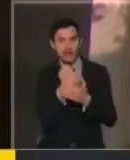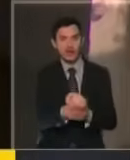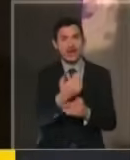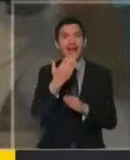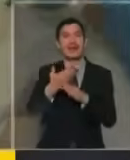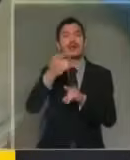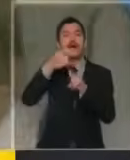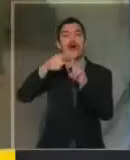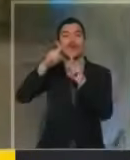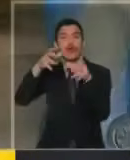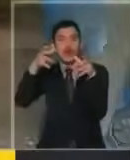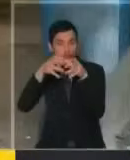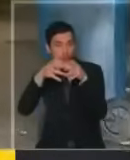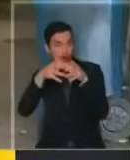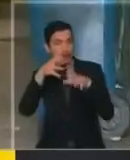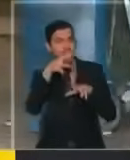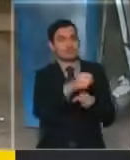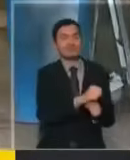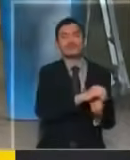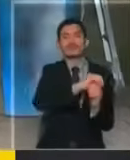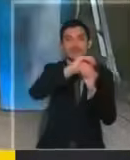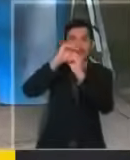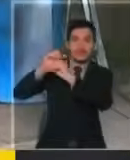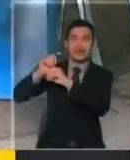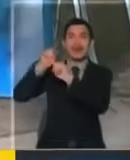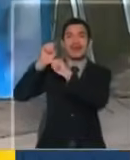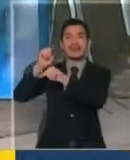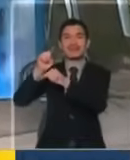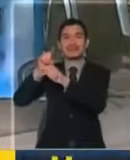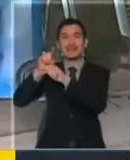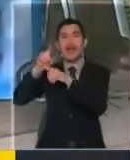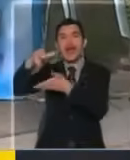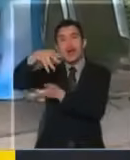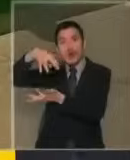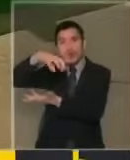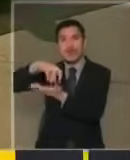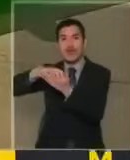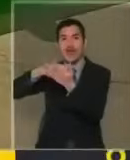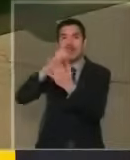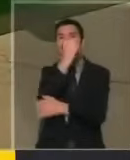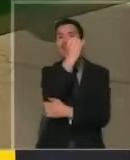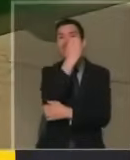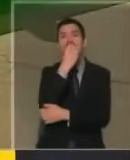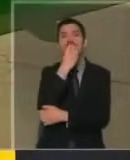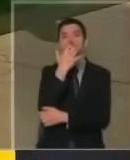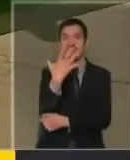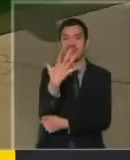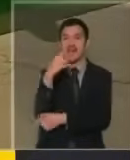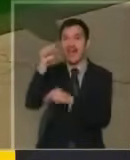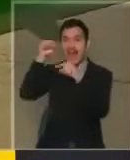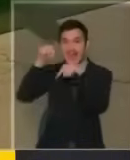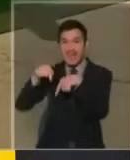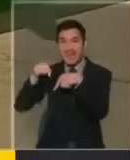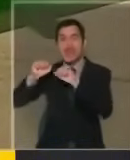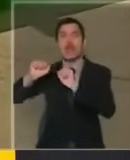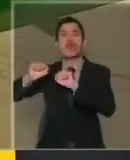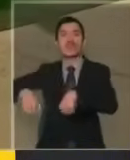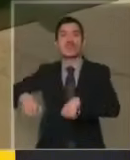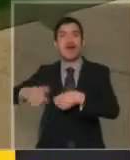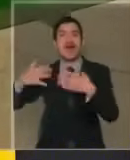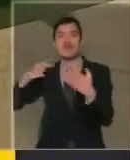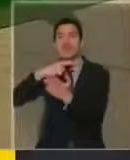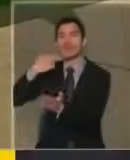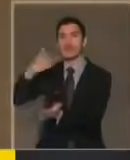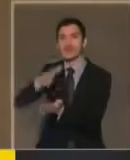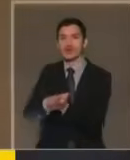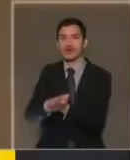especializados lo trasladaron hasta el San Los Quillayes, acá, a la comuna de La Florida, donde finalmente se pudo confirmar su